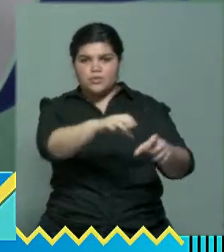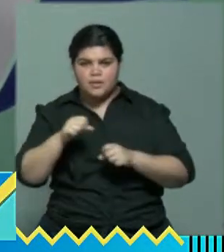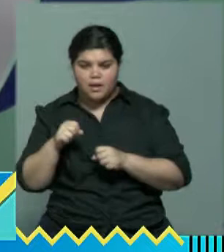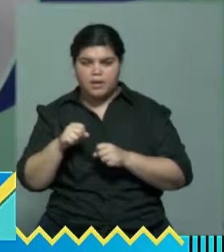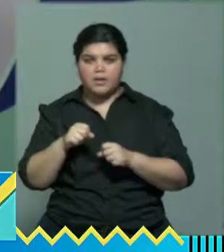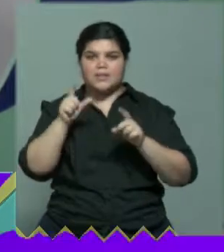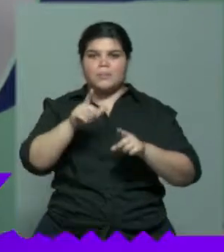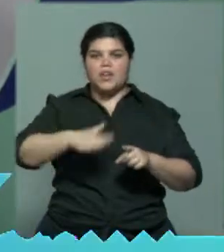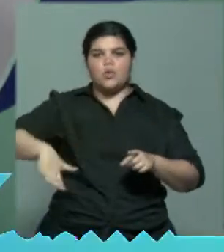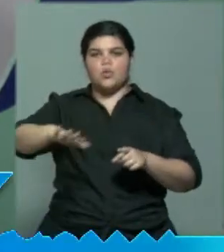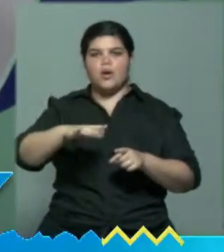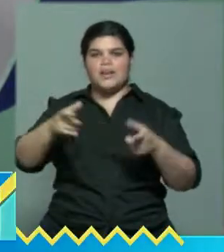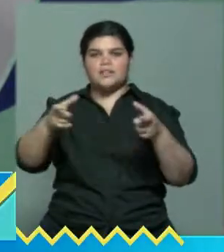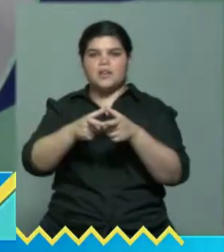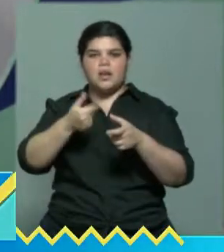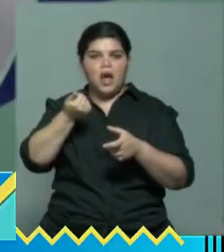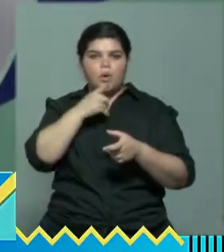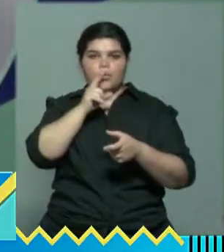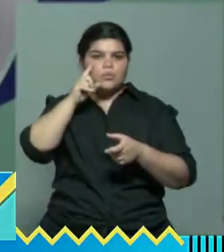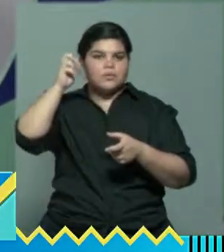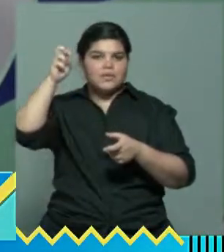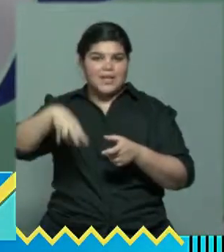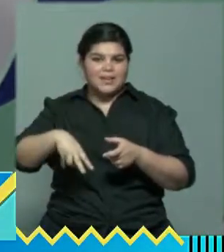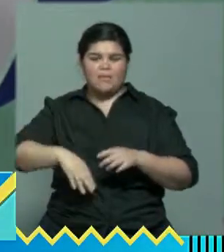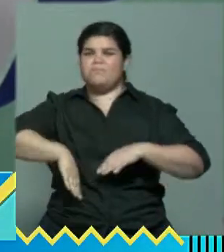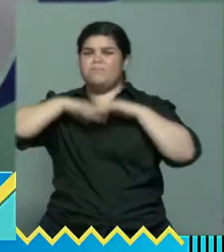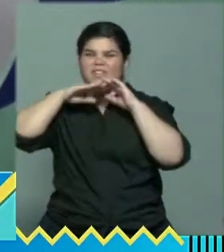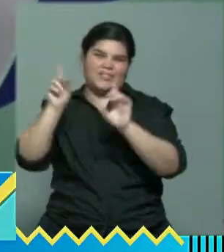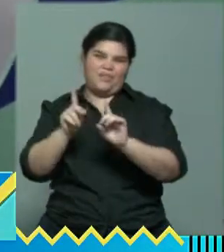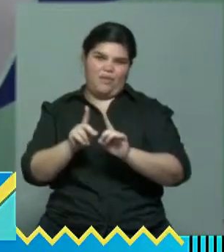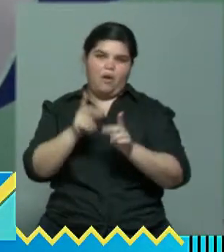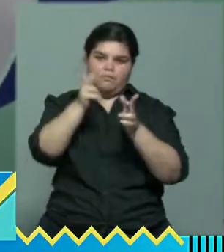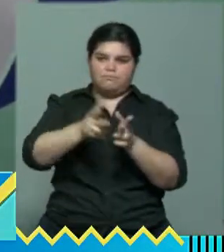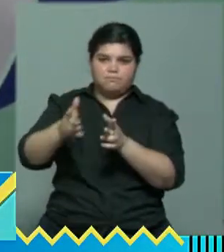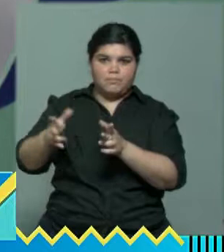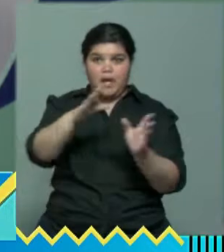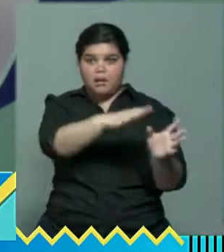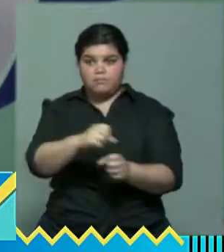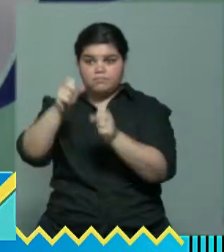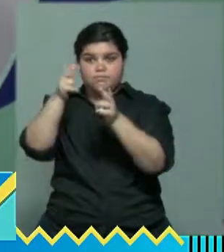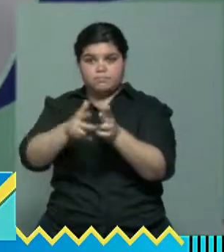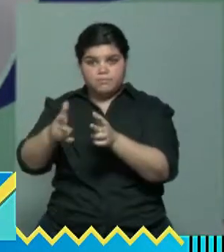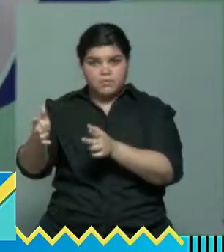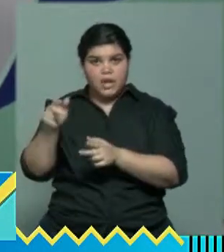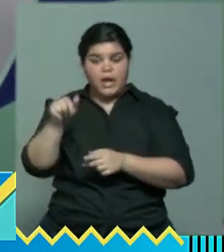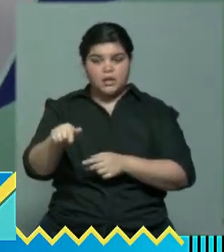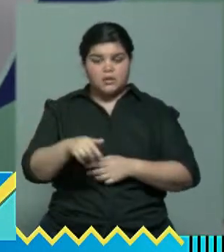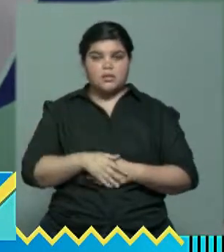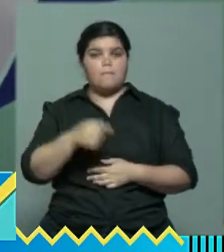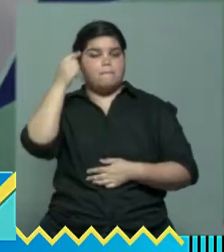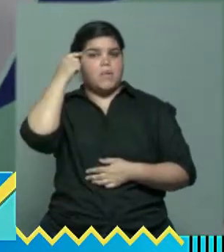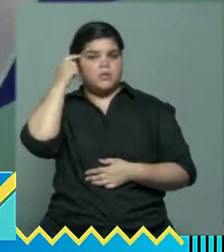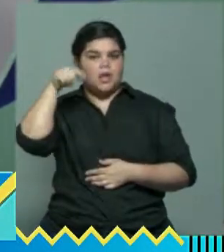la playa San Agustín, que no estaba colapsada en ese entonces. Y bueno, nosotros pensamos que este fue un cambio